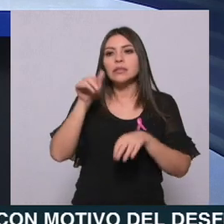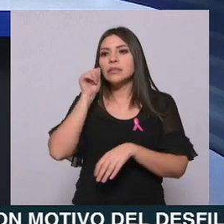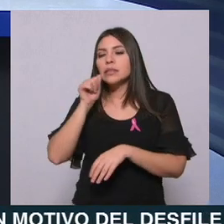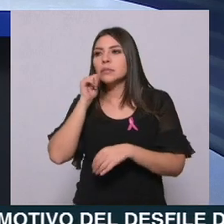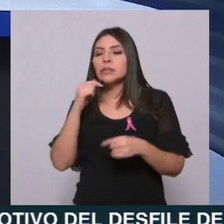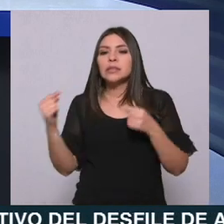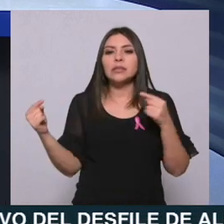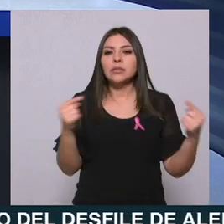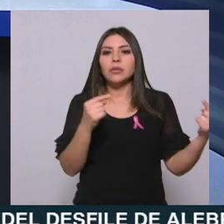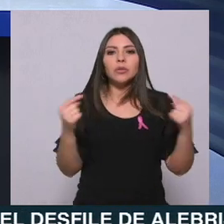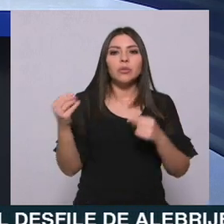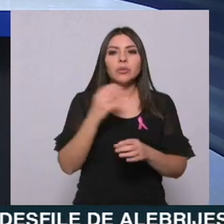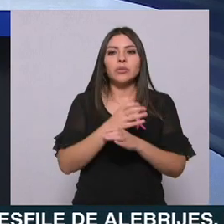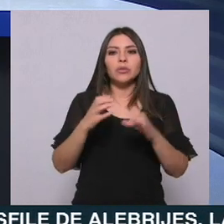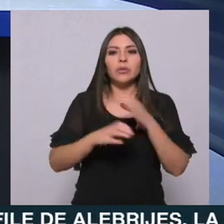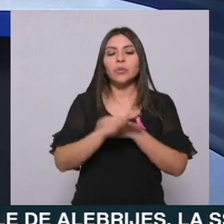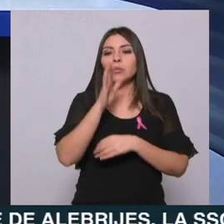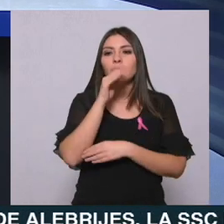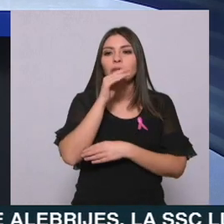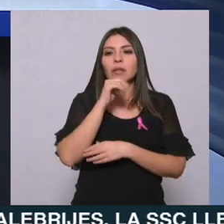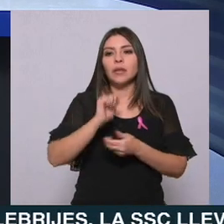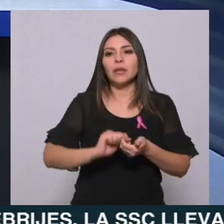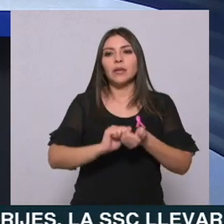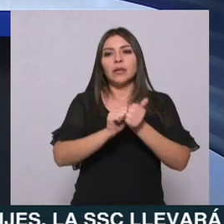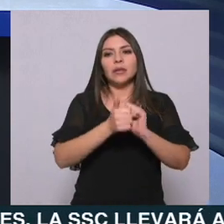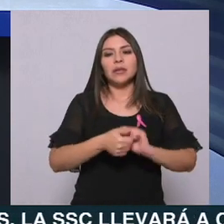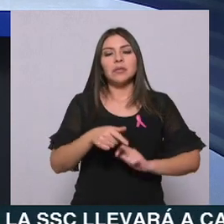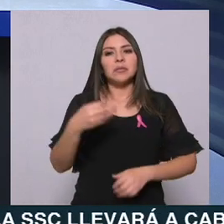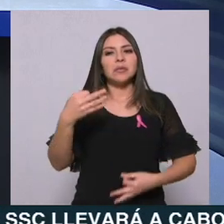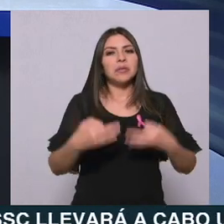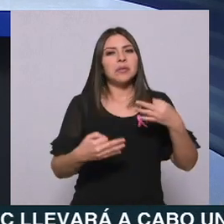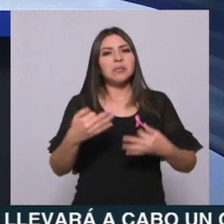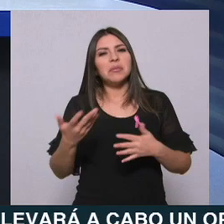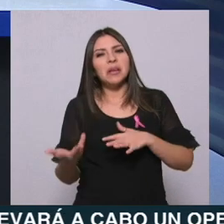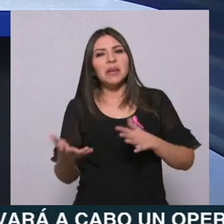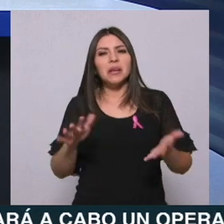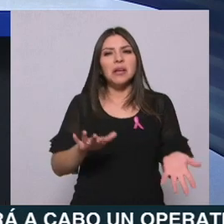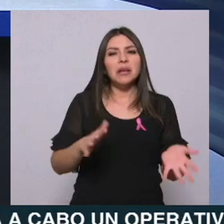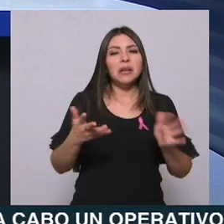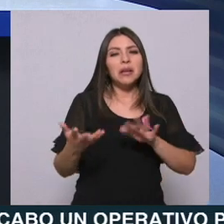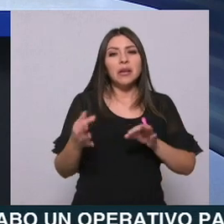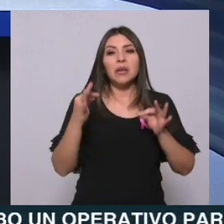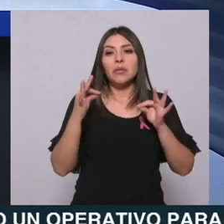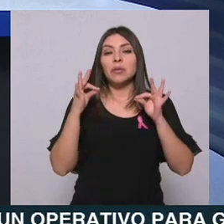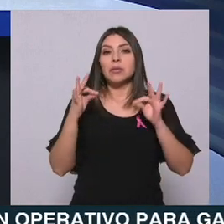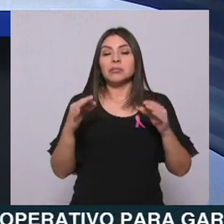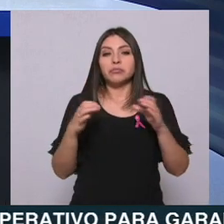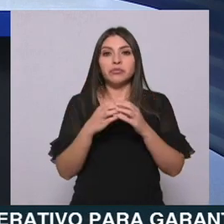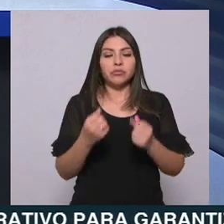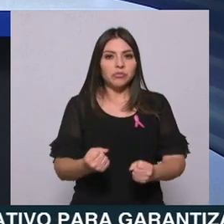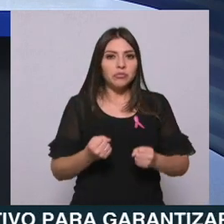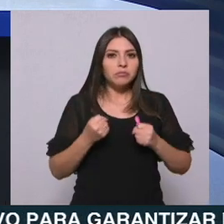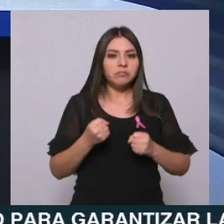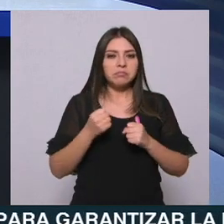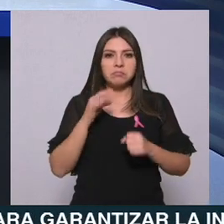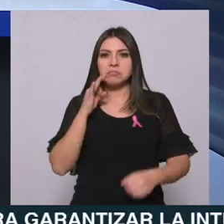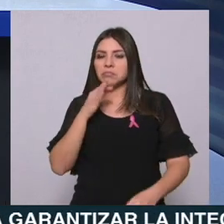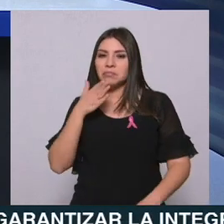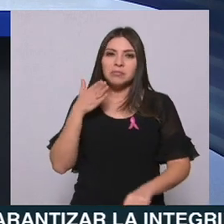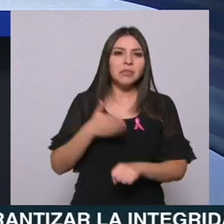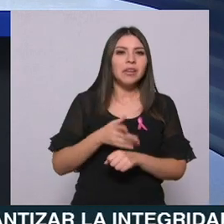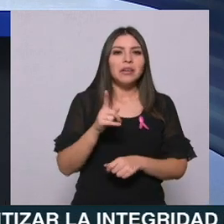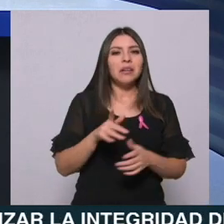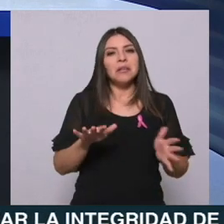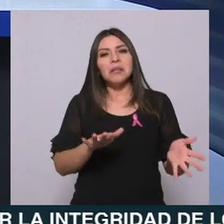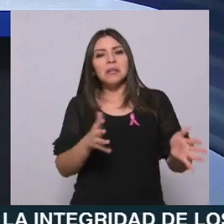contra, que son las que provocan que el tribunal pues vaya ahí como un poco navegando pues